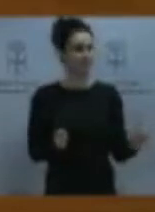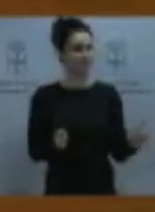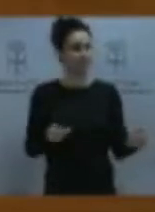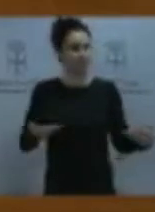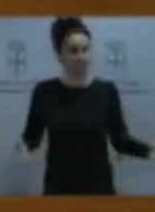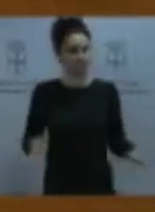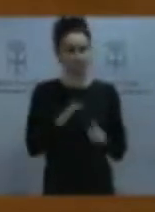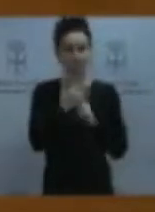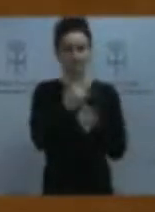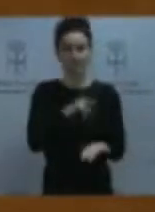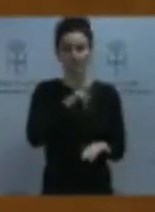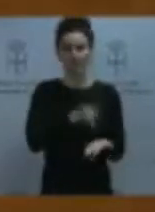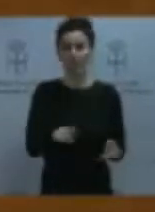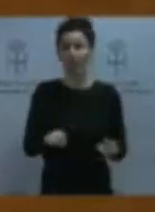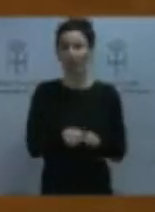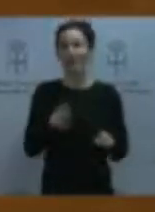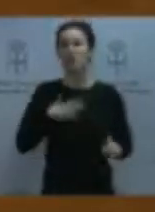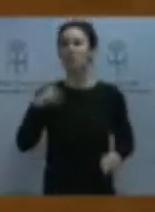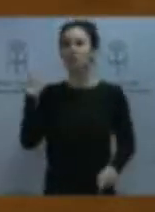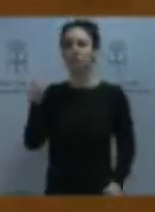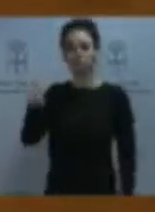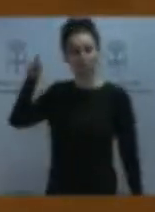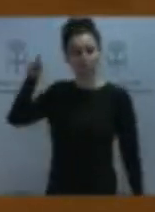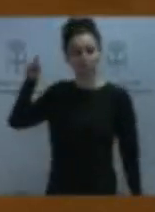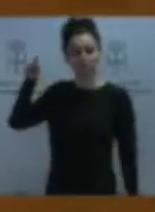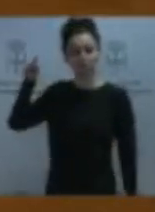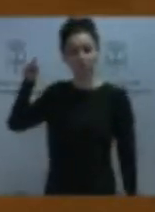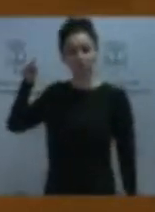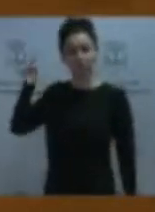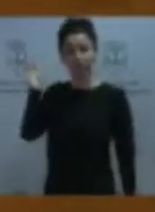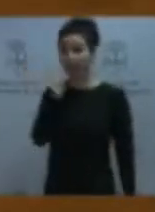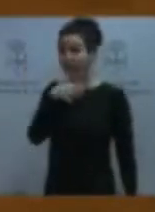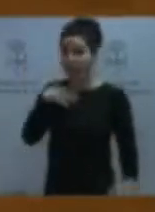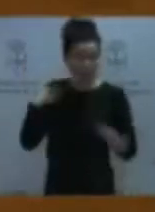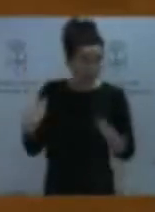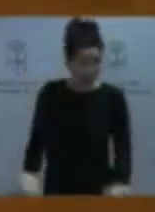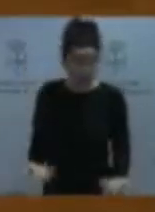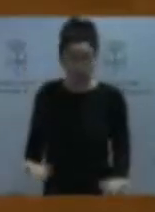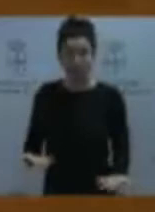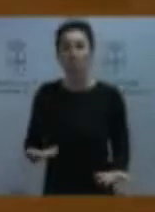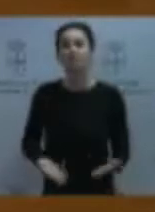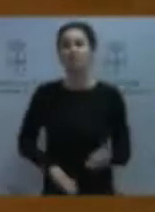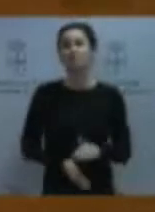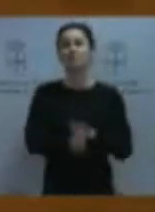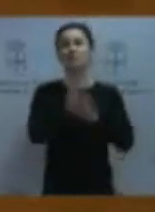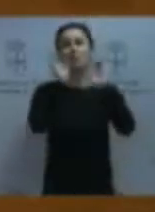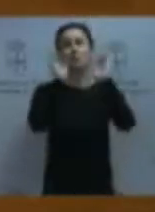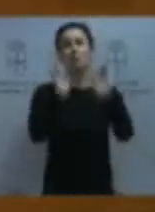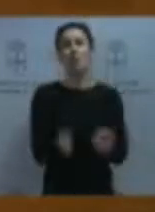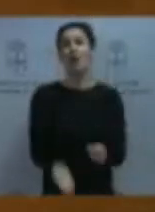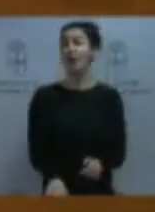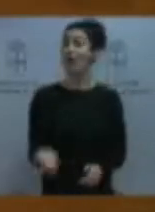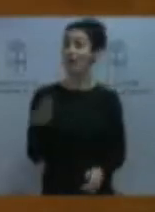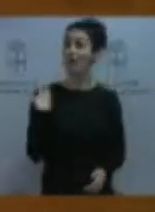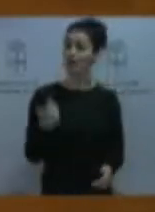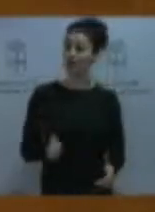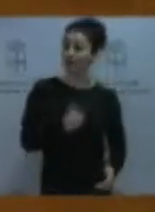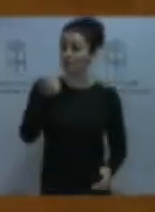hoy sigue siendo una realidad, ¿no? Ayer no nos sorprendía, ¿no? Pero sí quedaba